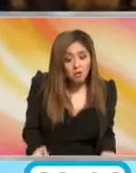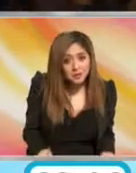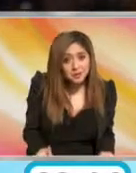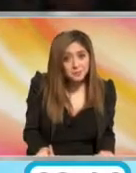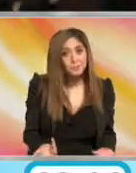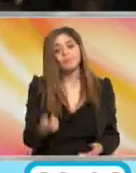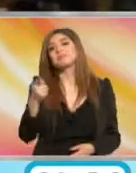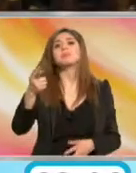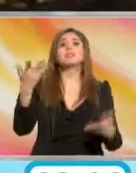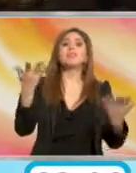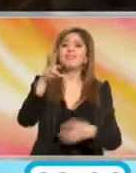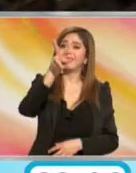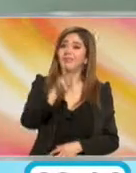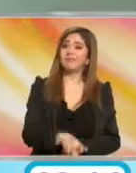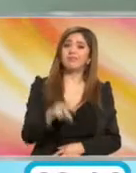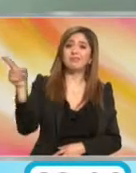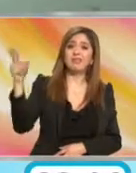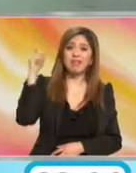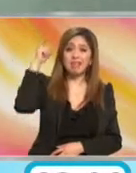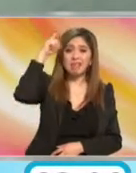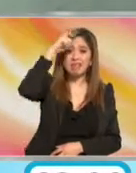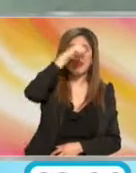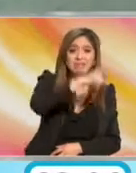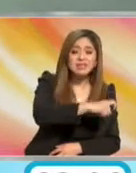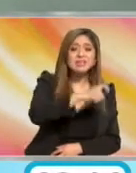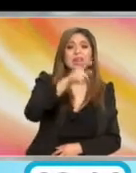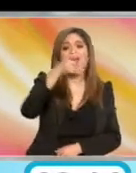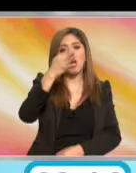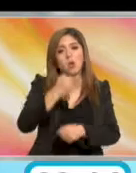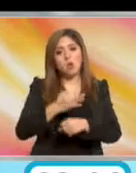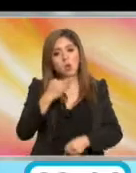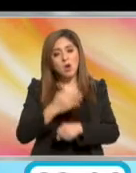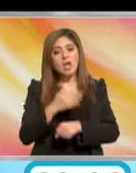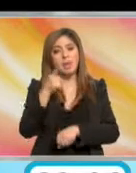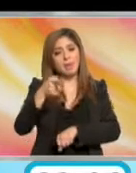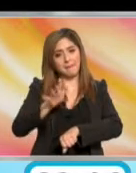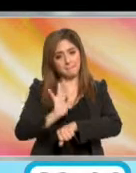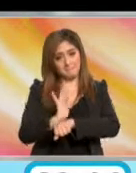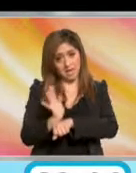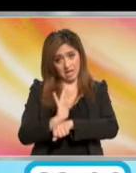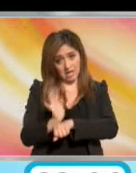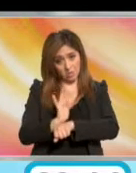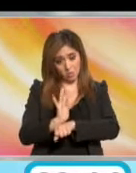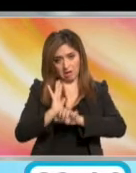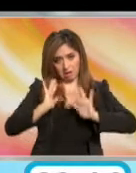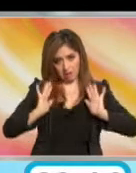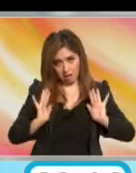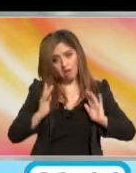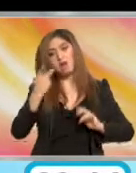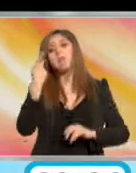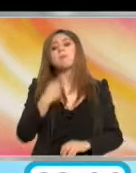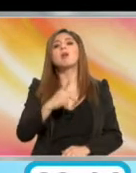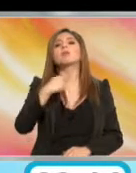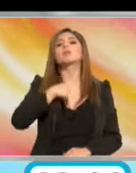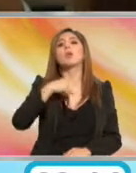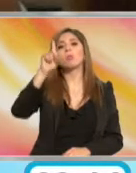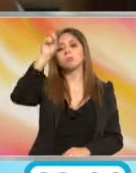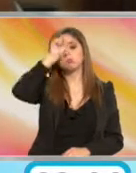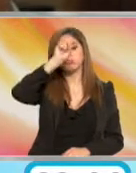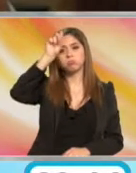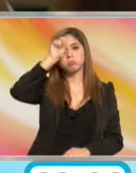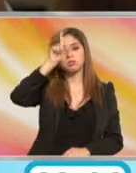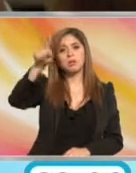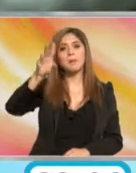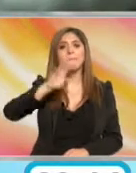bueno, lo hace más difícil, lo hace más complicado y lo hace más dramático porque estamos en una película, por Sí. supuesto, pero les recomiendo mucho que revisen la